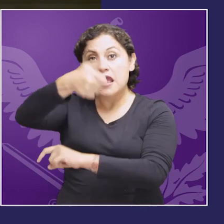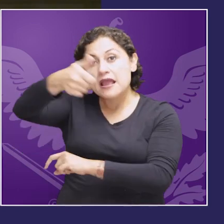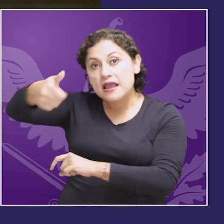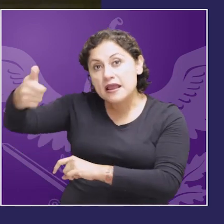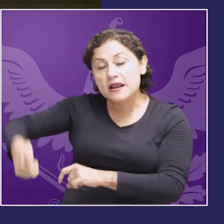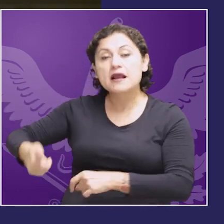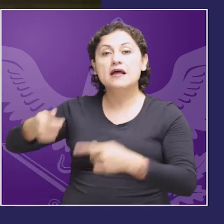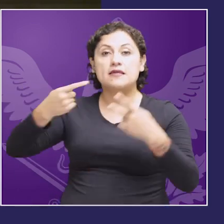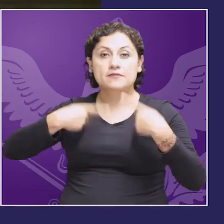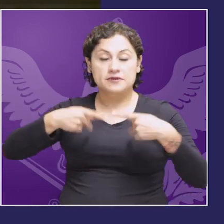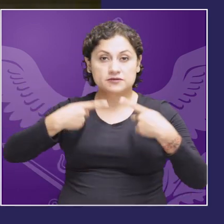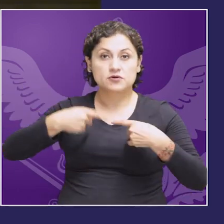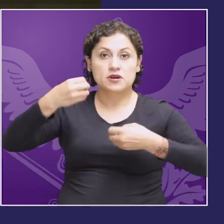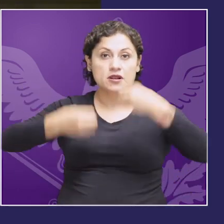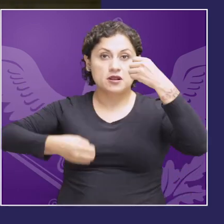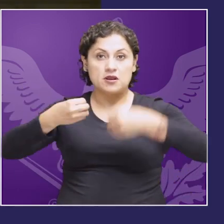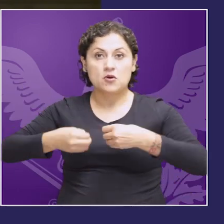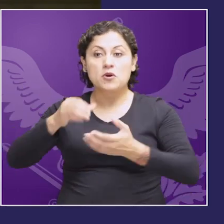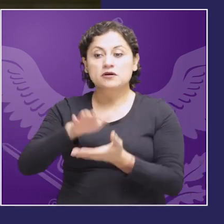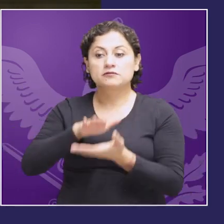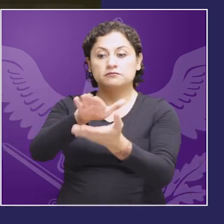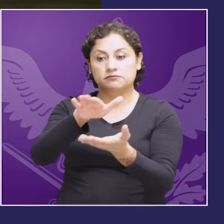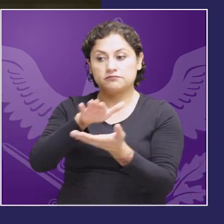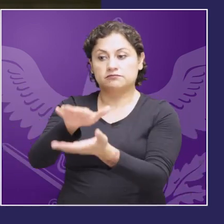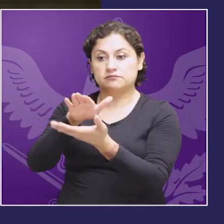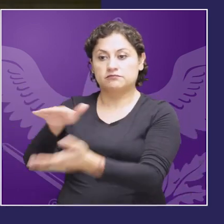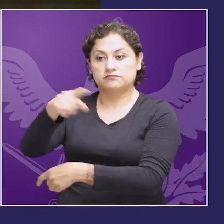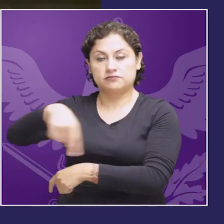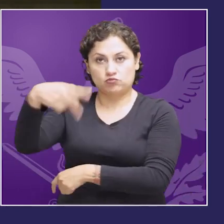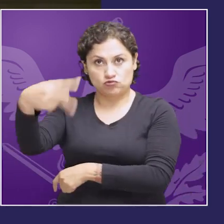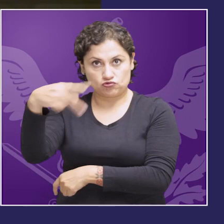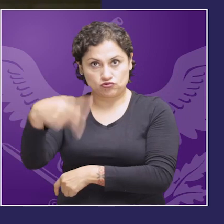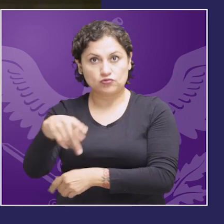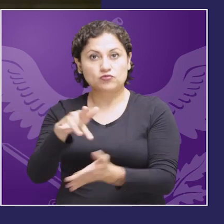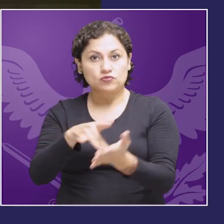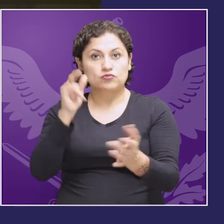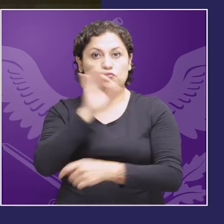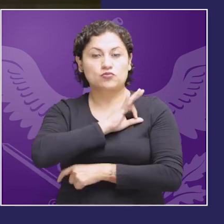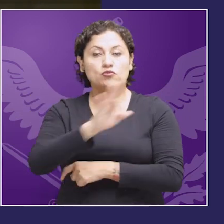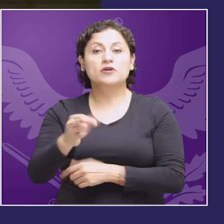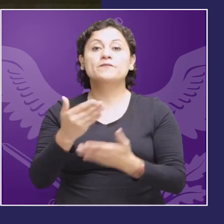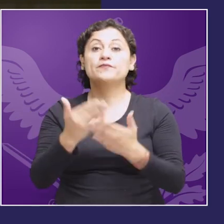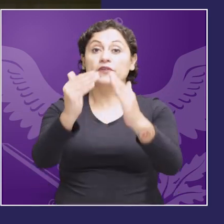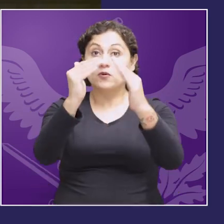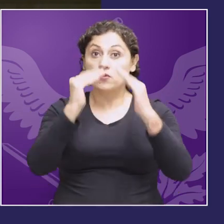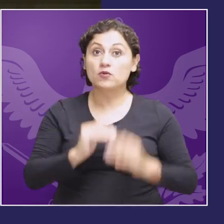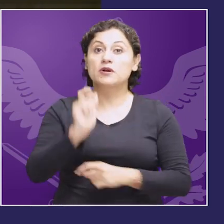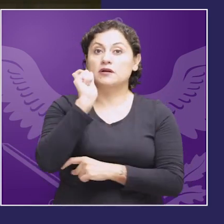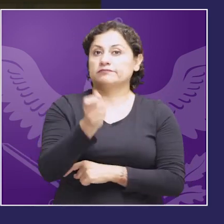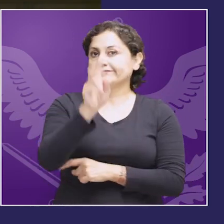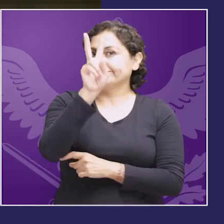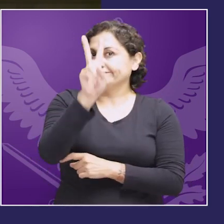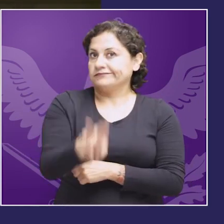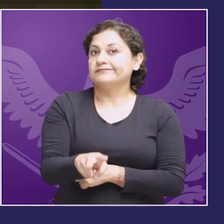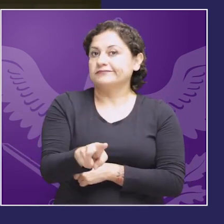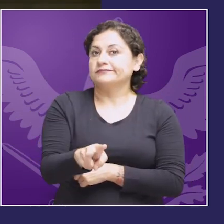de que cada jueza pudiera tener este protocolo sobre el escritorio. Ahora, por lo que, como